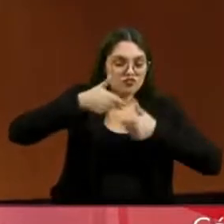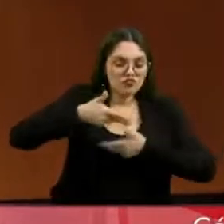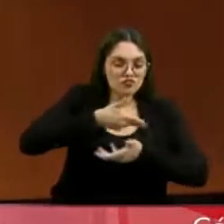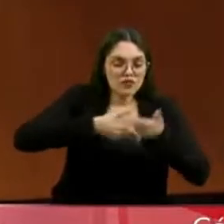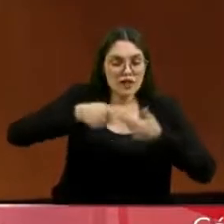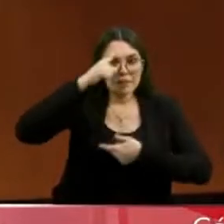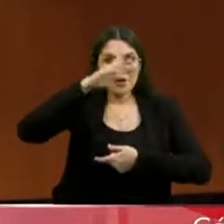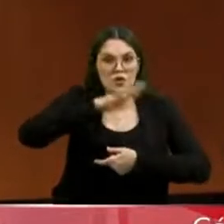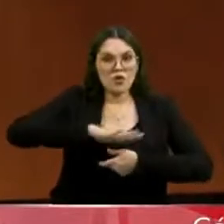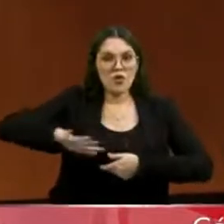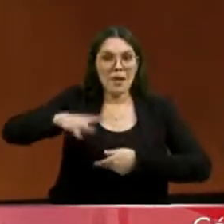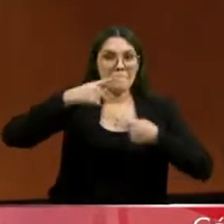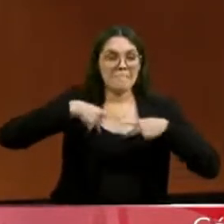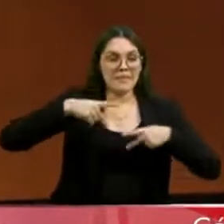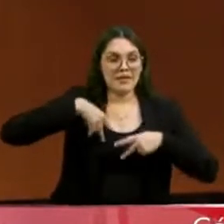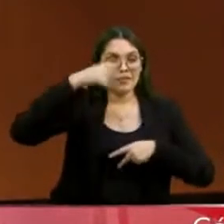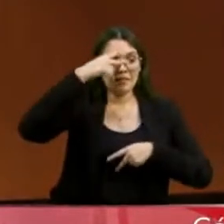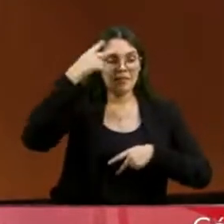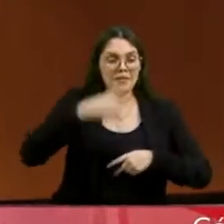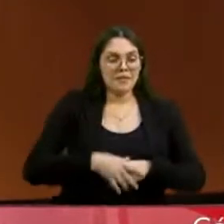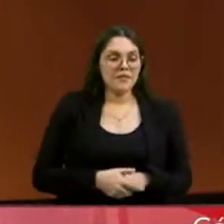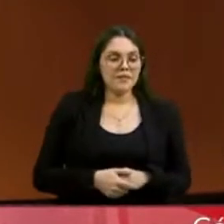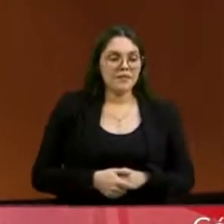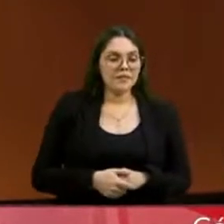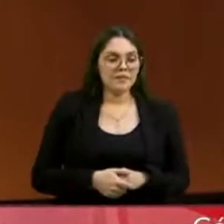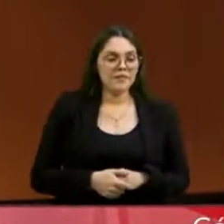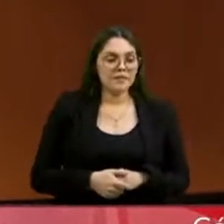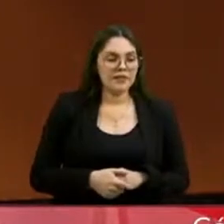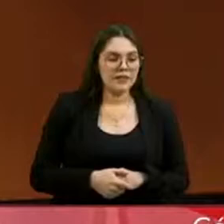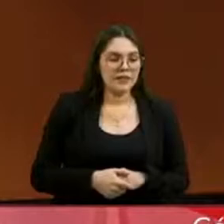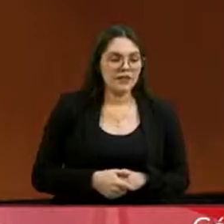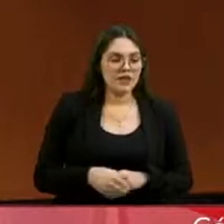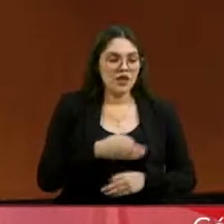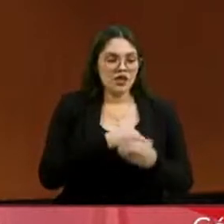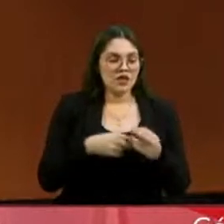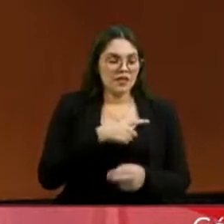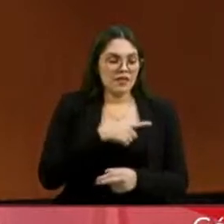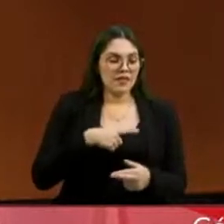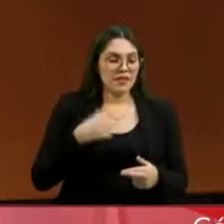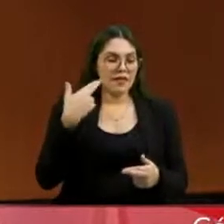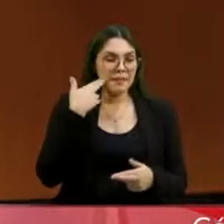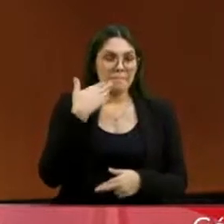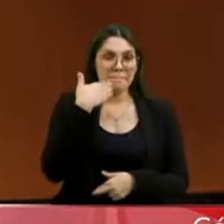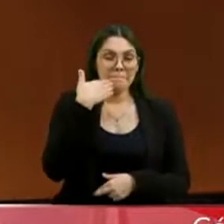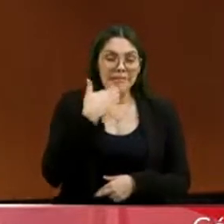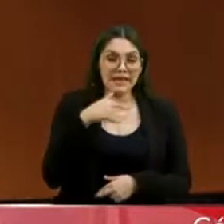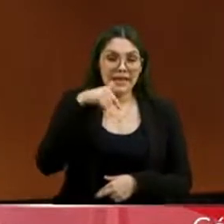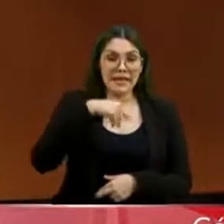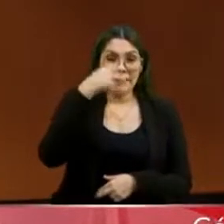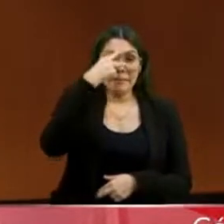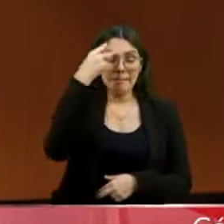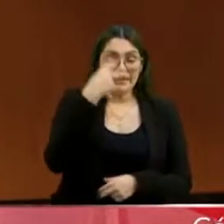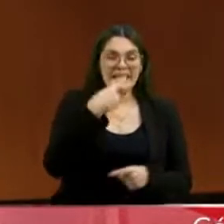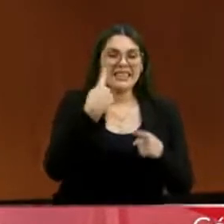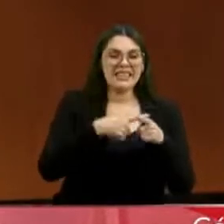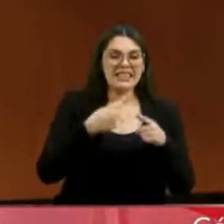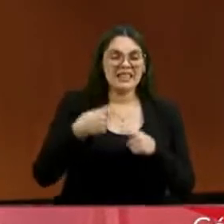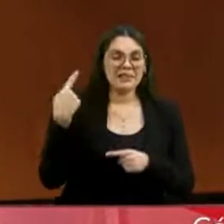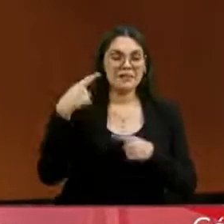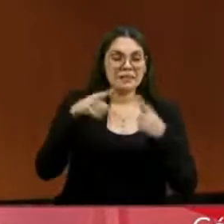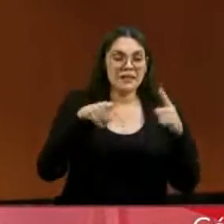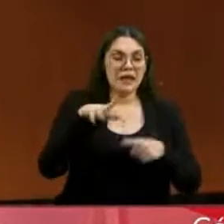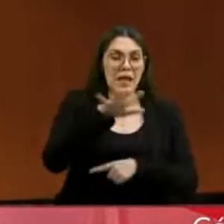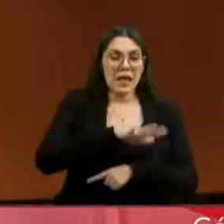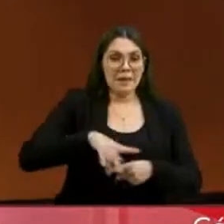nación. Y que se oiga también bien y que se oiga lejos, en México manda el pueblo